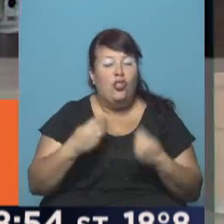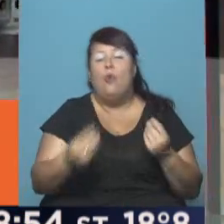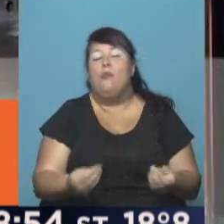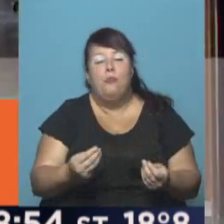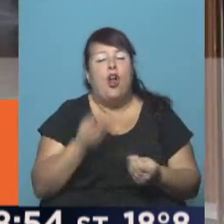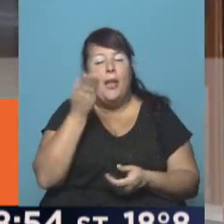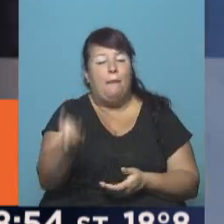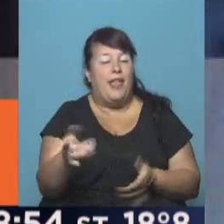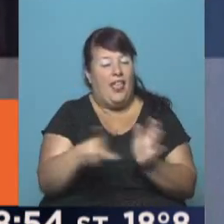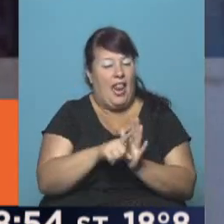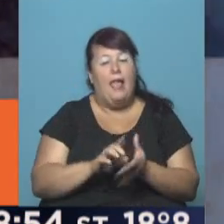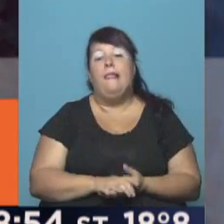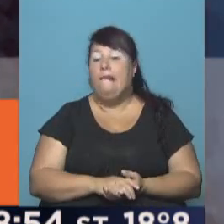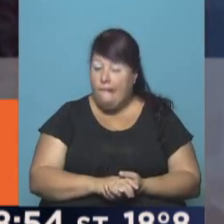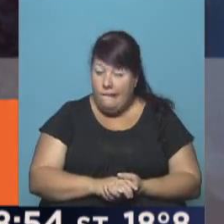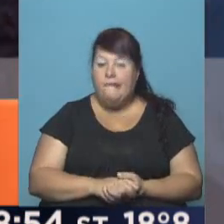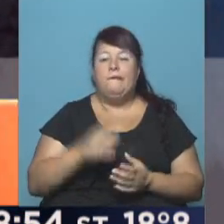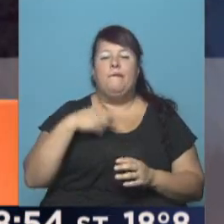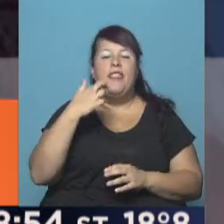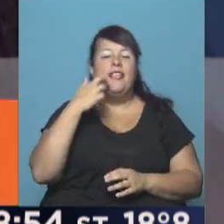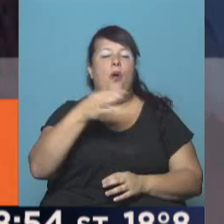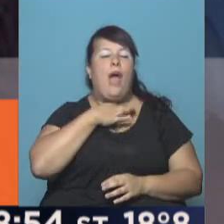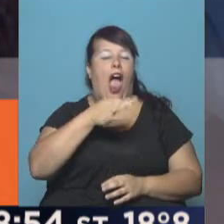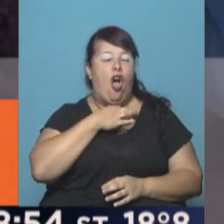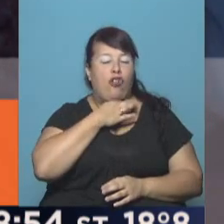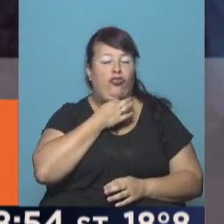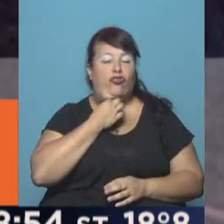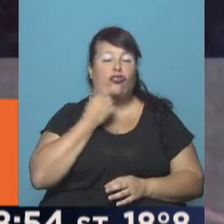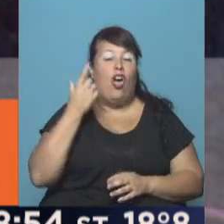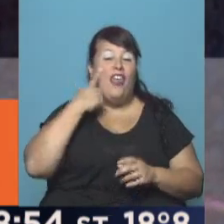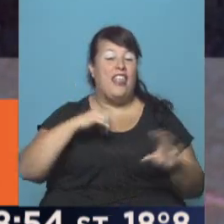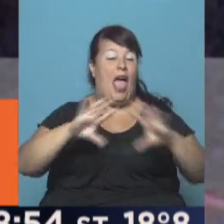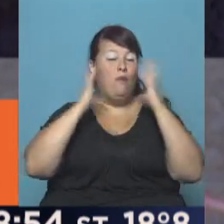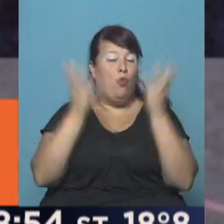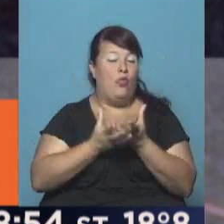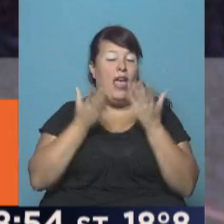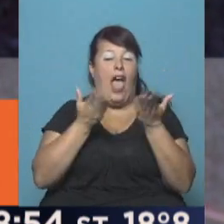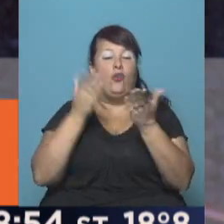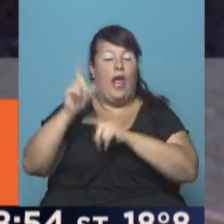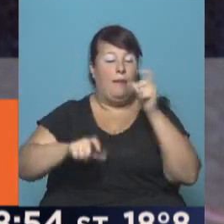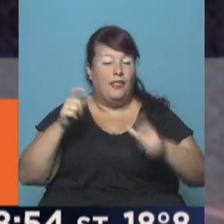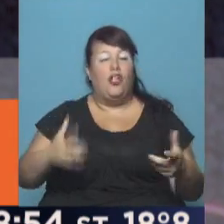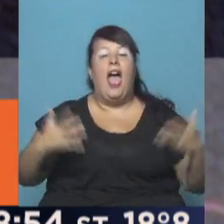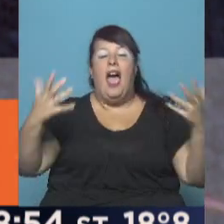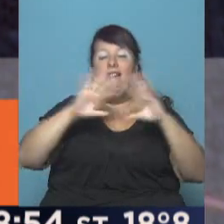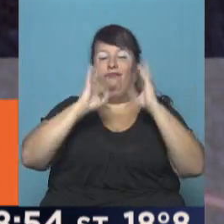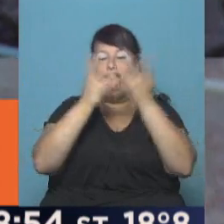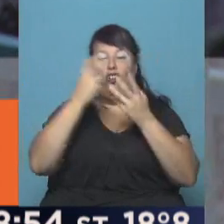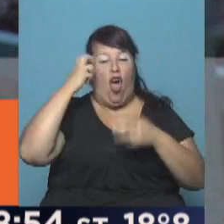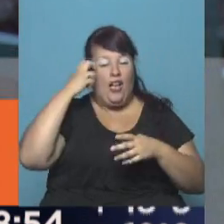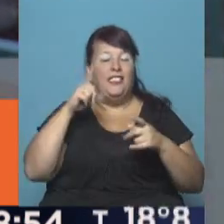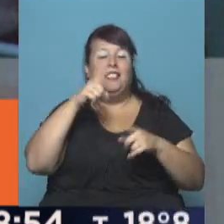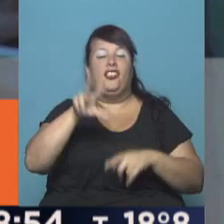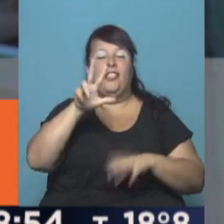porque están pidiendo una ley si presentamos el 19 de agosto que era el es el día mundial de la asistencia humanitaria con un abrazo al congreso bajo el lema